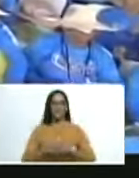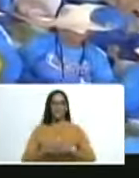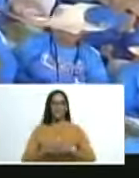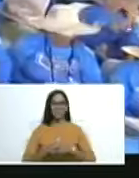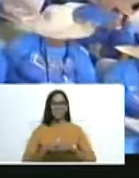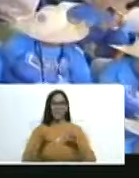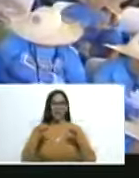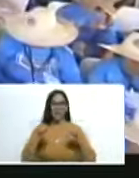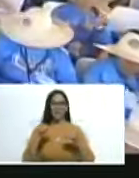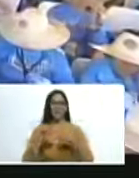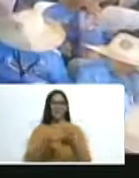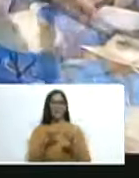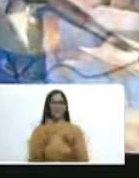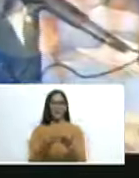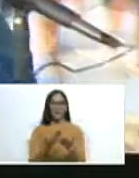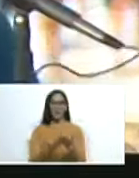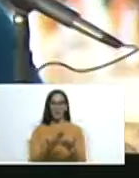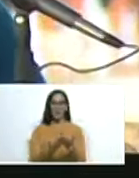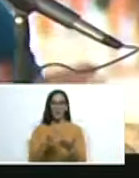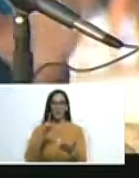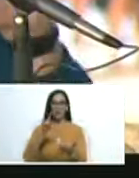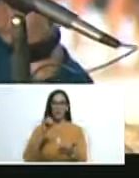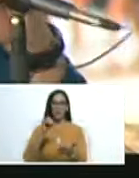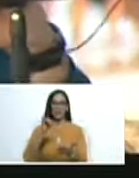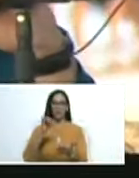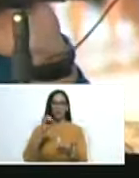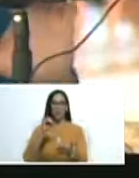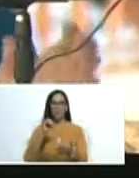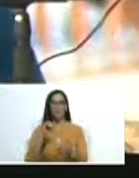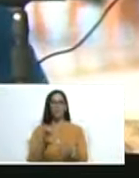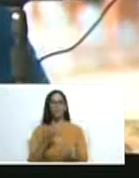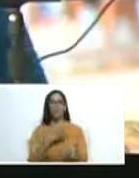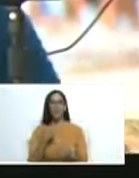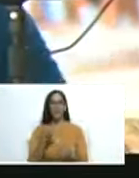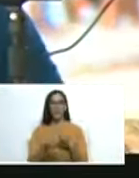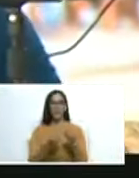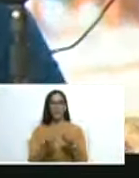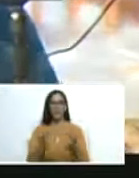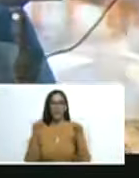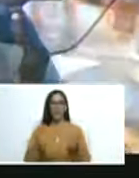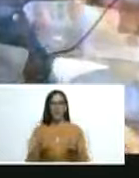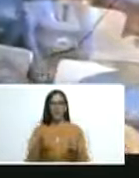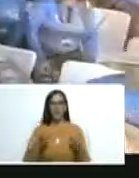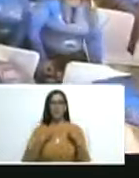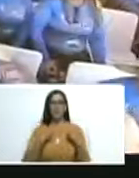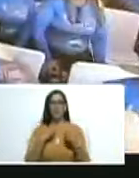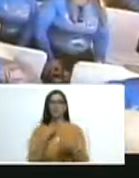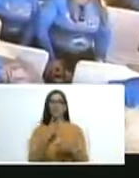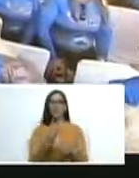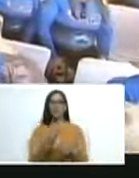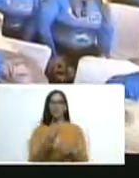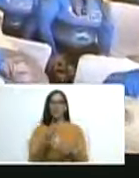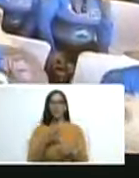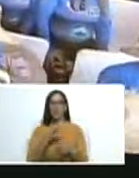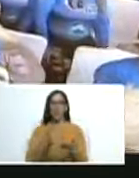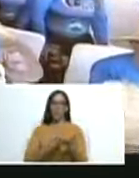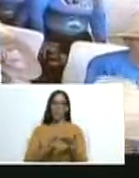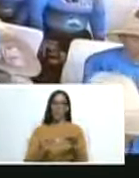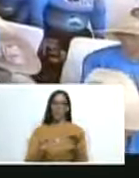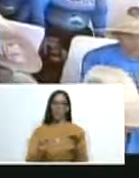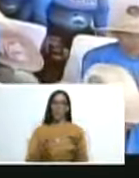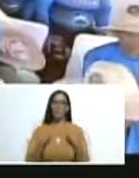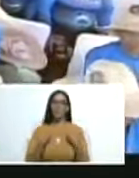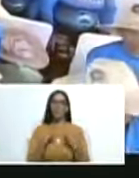Aquí me están haciendo una propuesta, Loyo. Quiero que me la hagas aquí de viva voz, y no por escrito, sino de viva